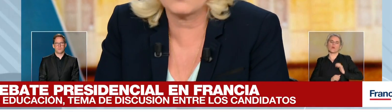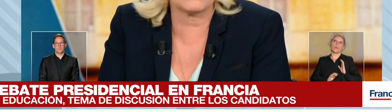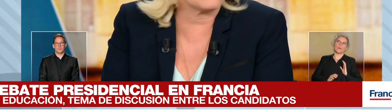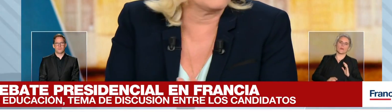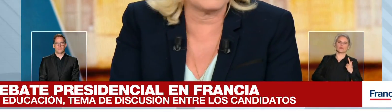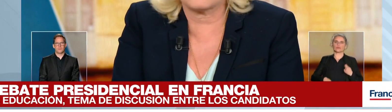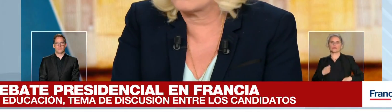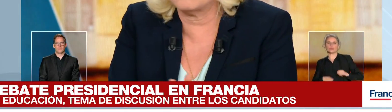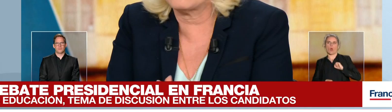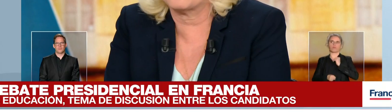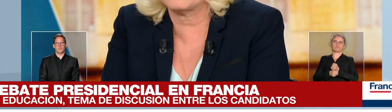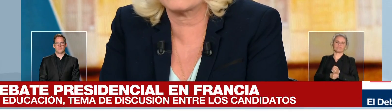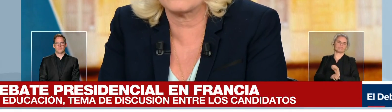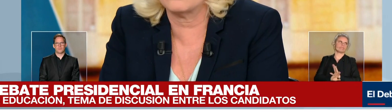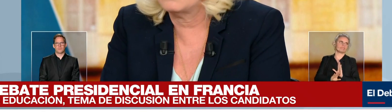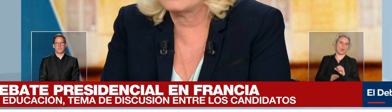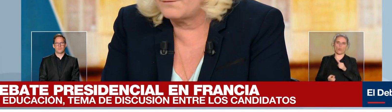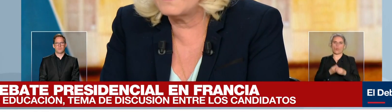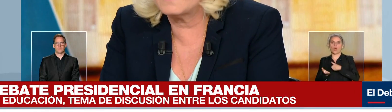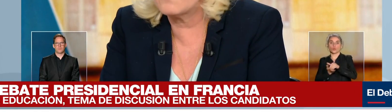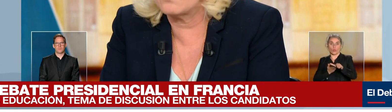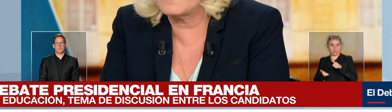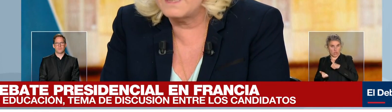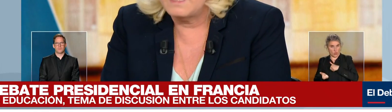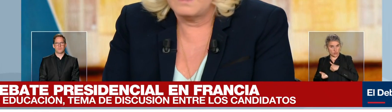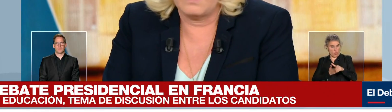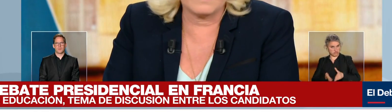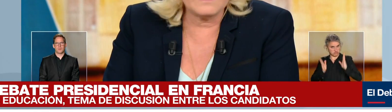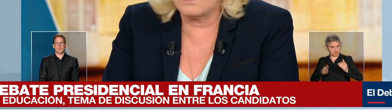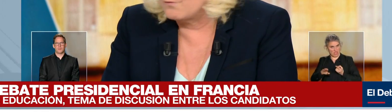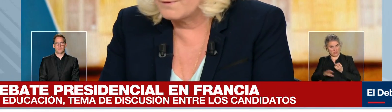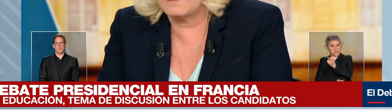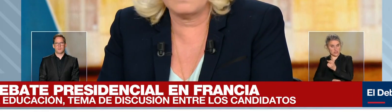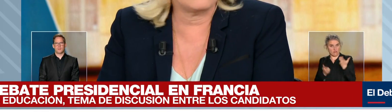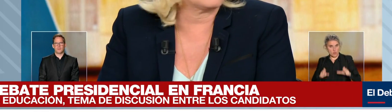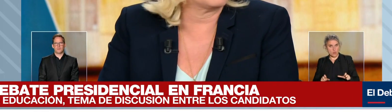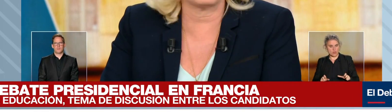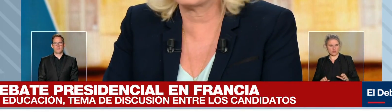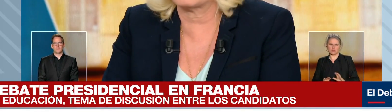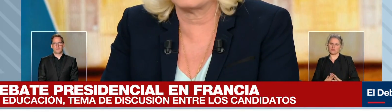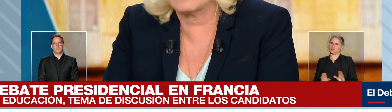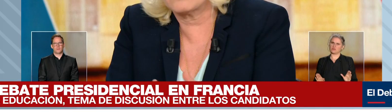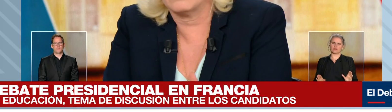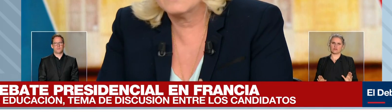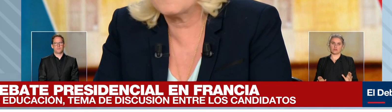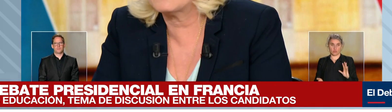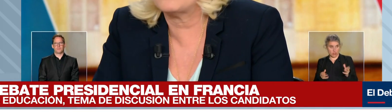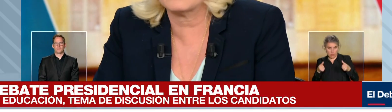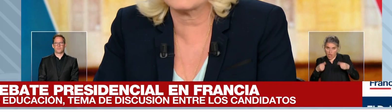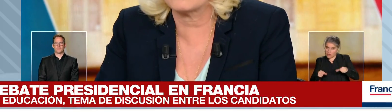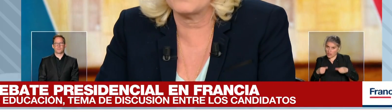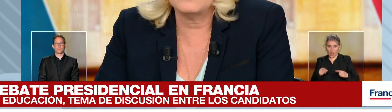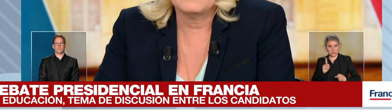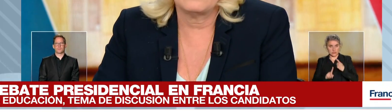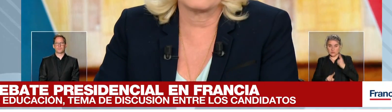Los consejos de disciplina ya no se atreven a tomar decisiones y aplicar sanciones.